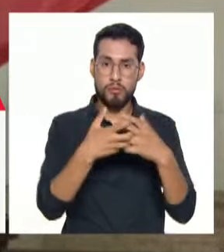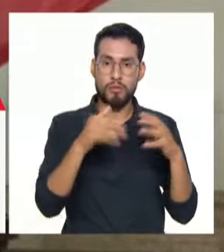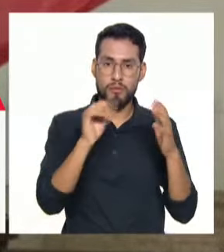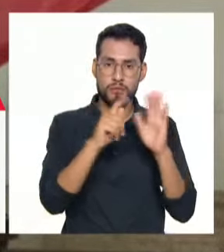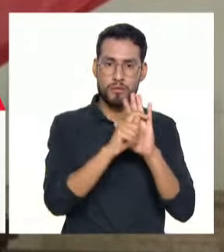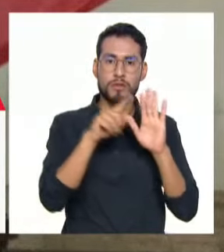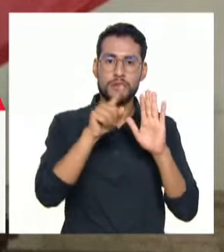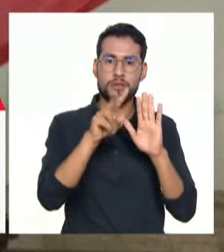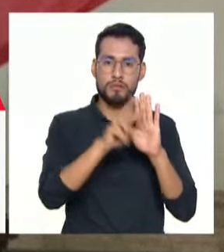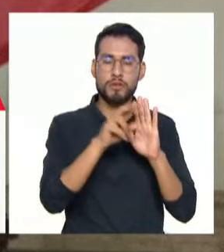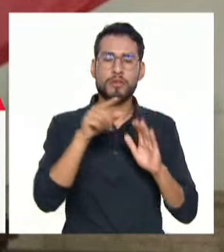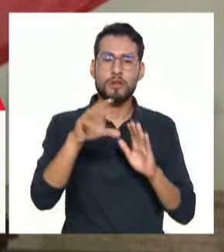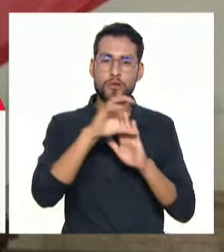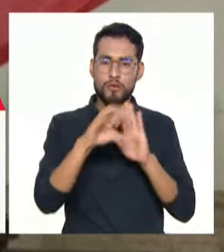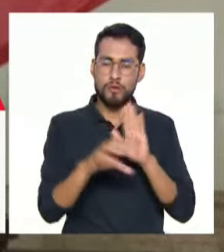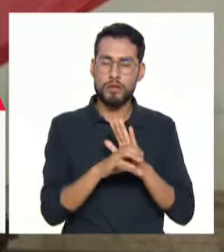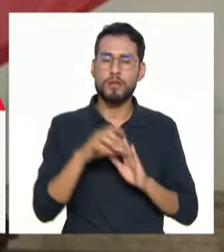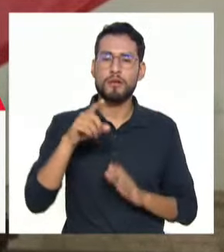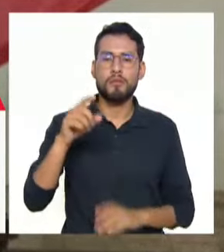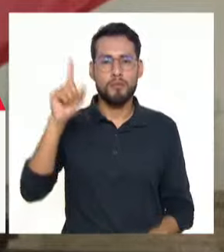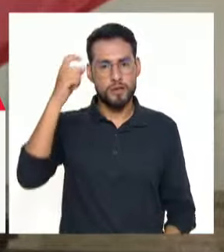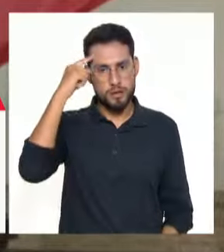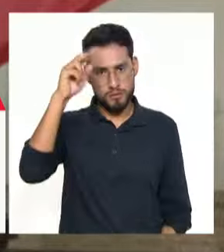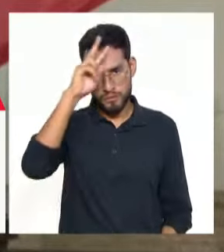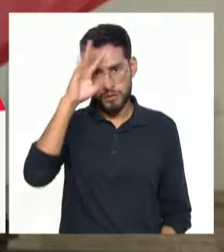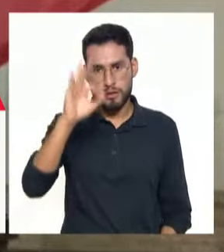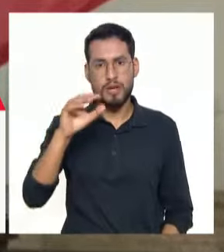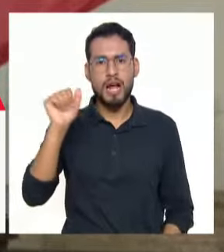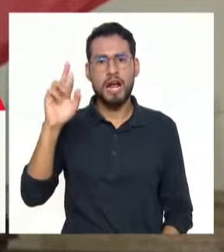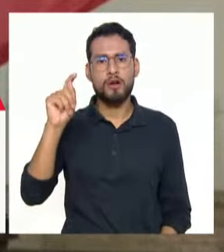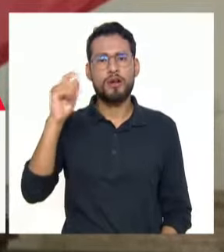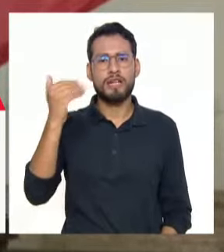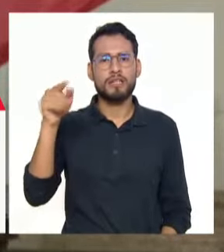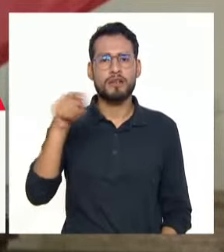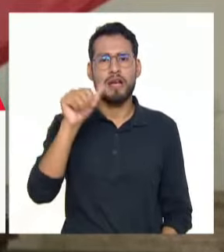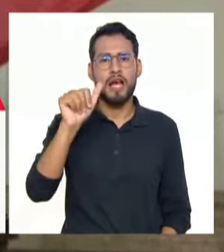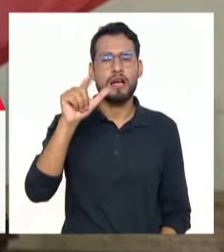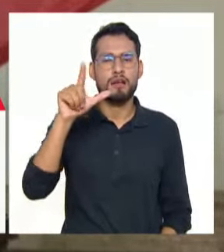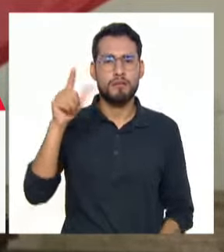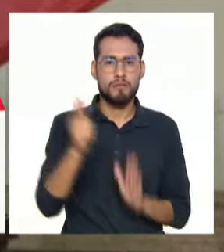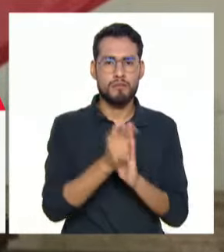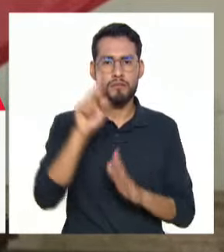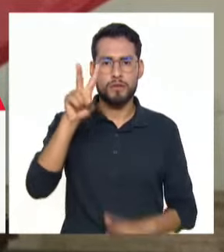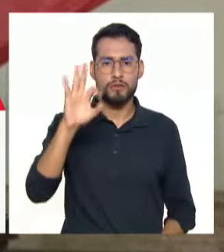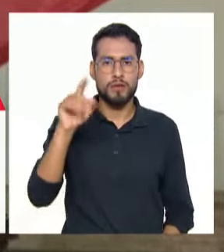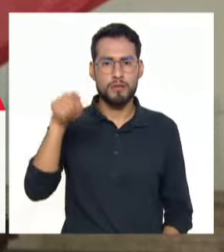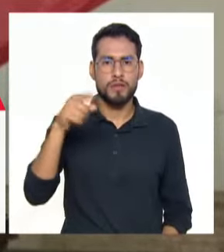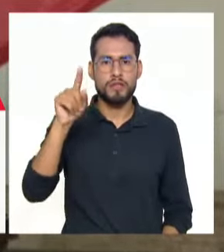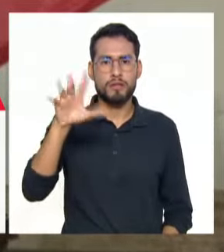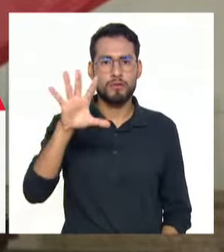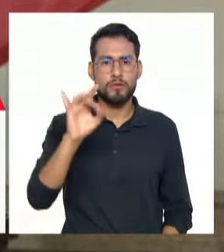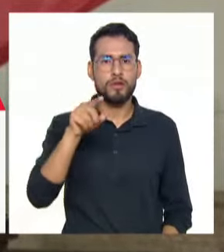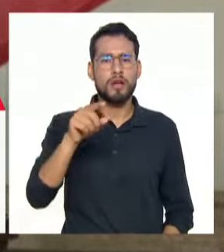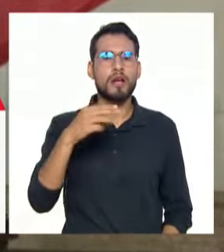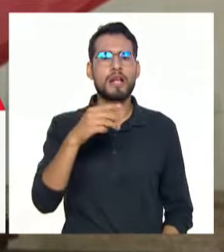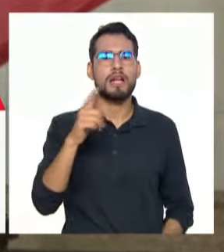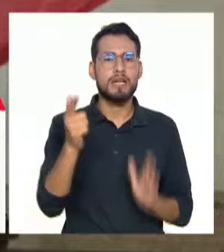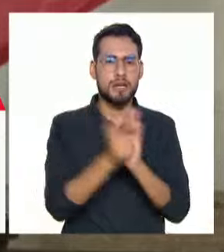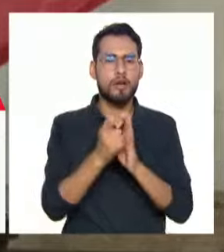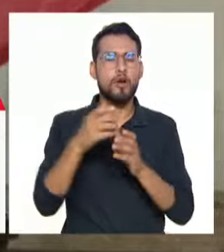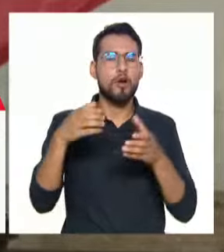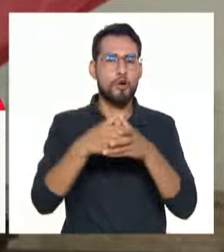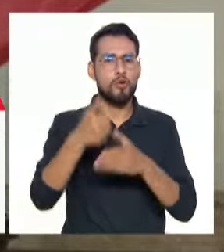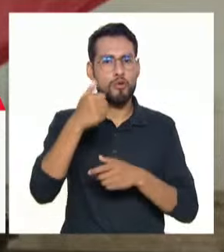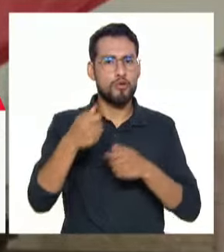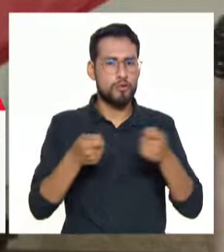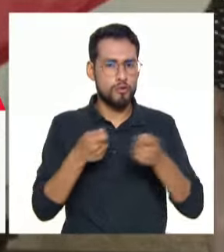artículo 122 de la Constitución Política del Perú, el artículo 15-A de la Ley 29.158, Ley Orgánica del Poder